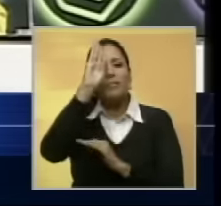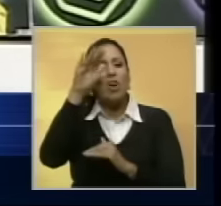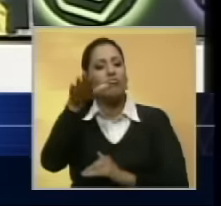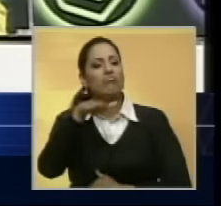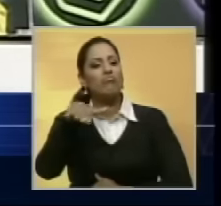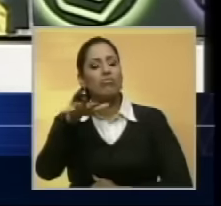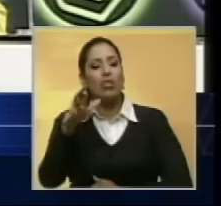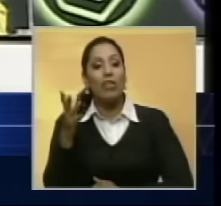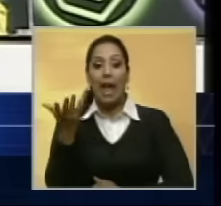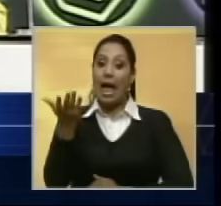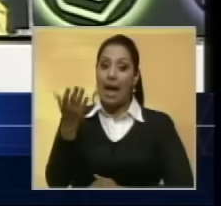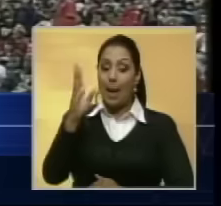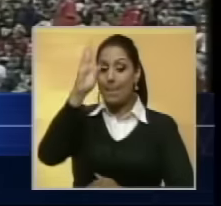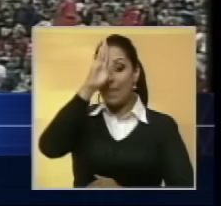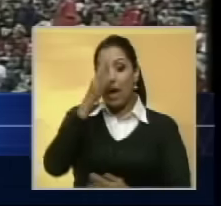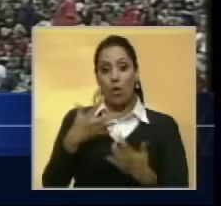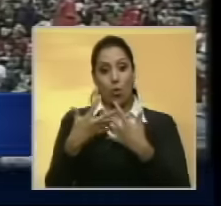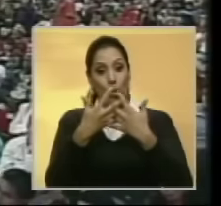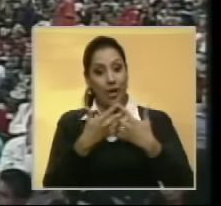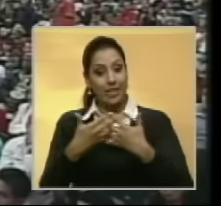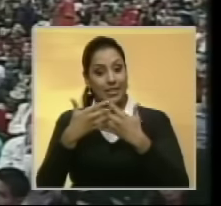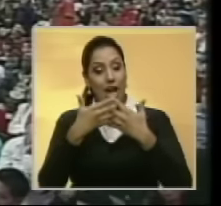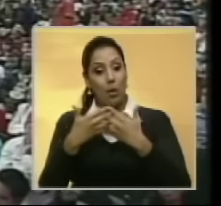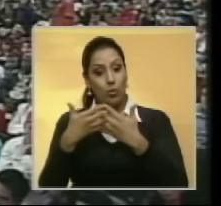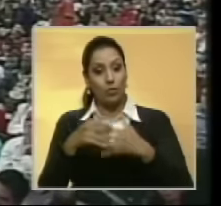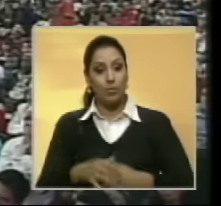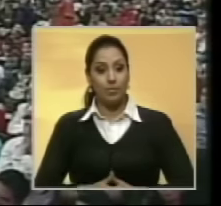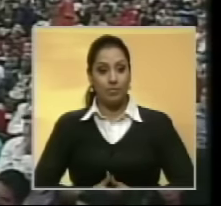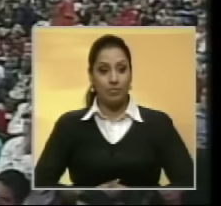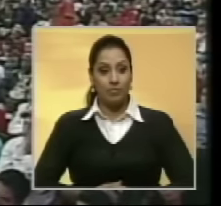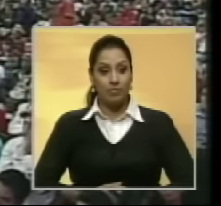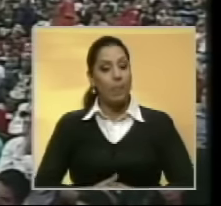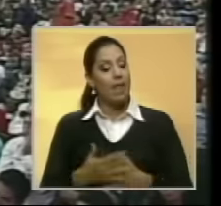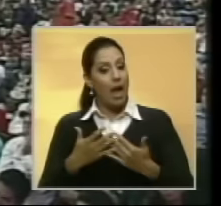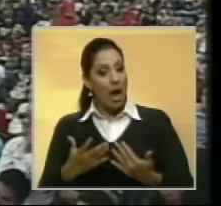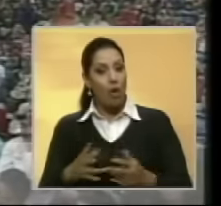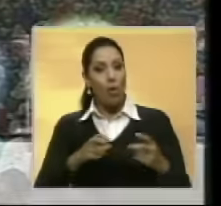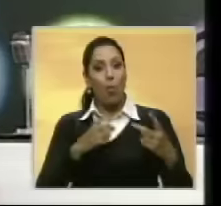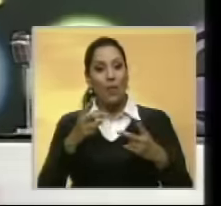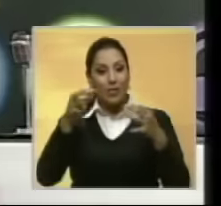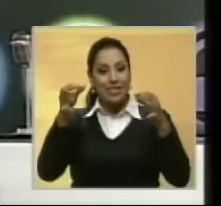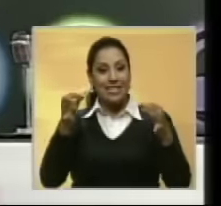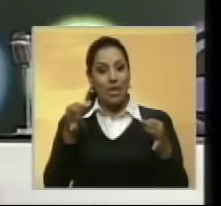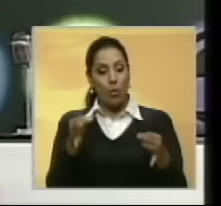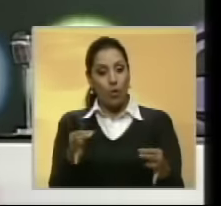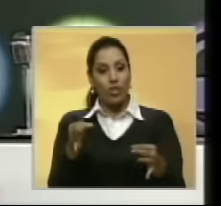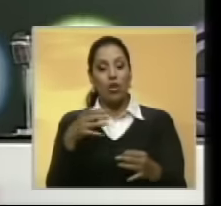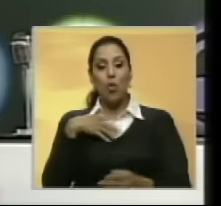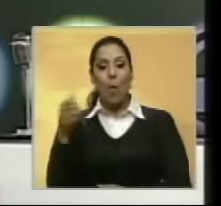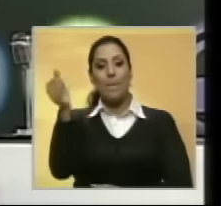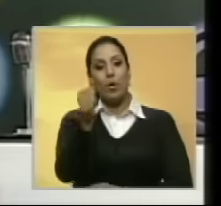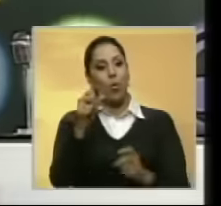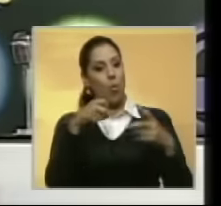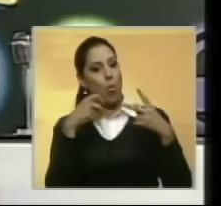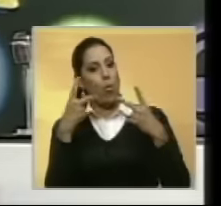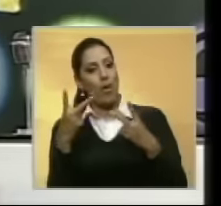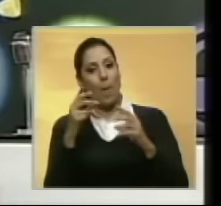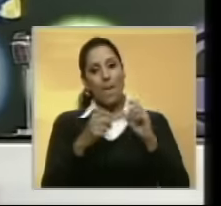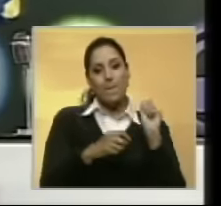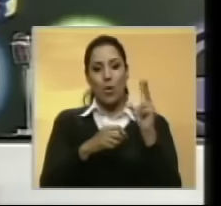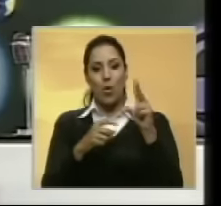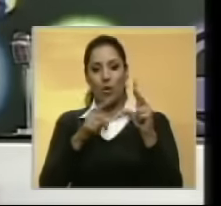está? En los bancos de los Estados Unidos de Norteamérica. Así como en el campo de la seguridad, estoy poniendo un pitcher